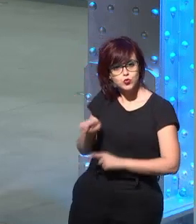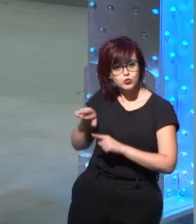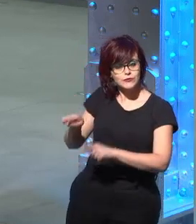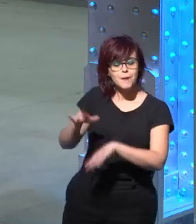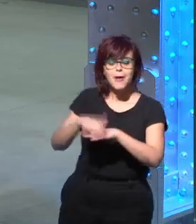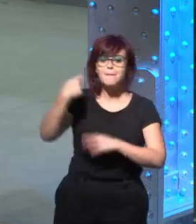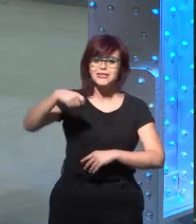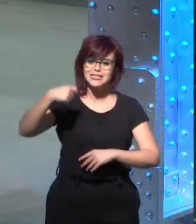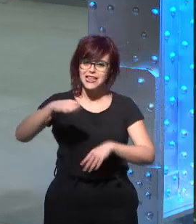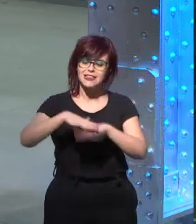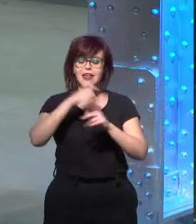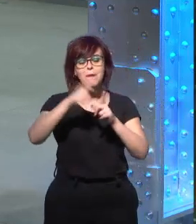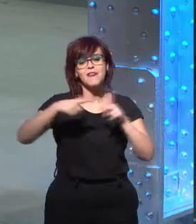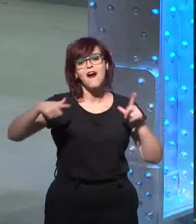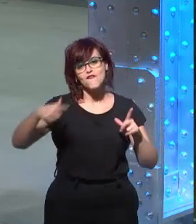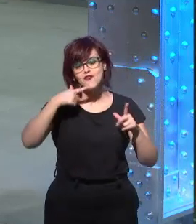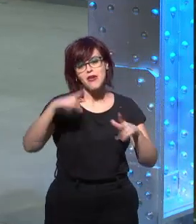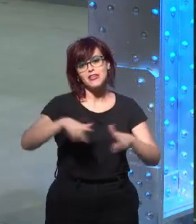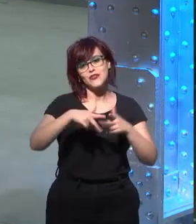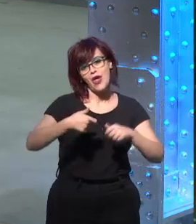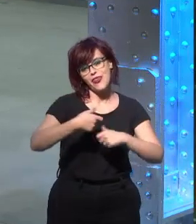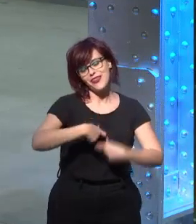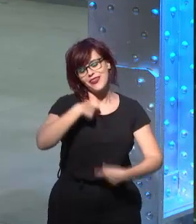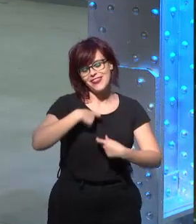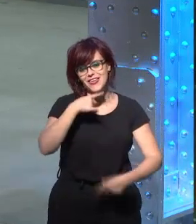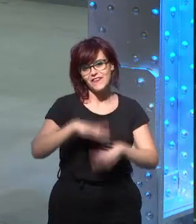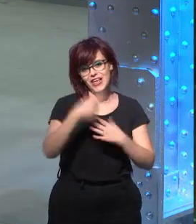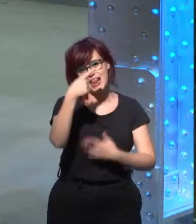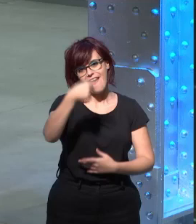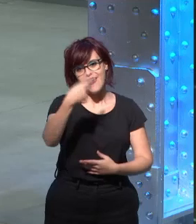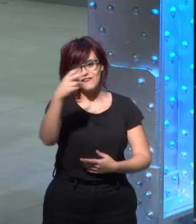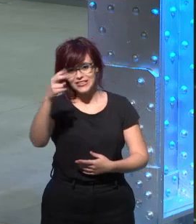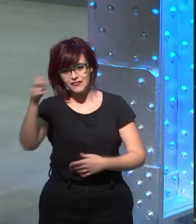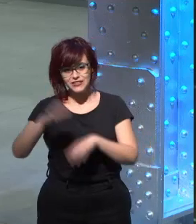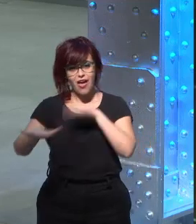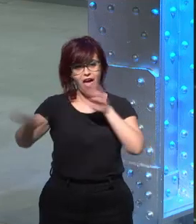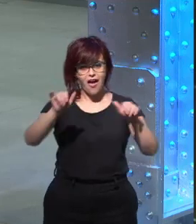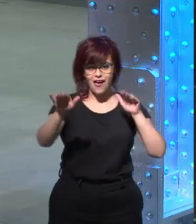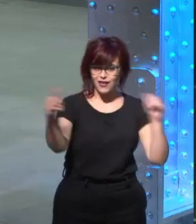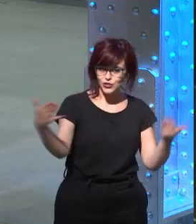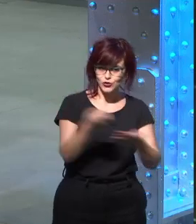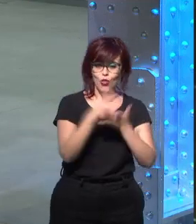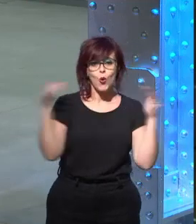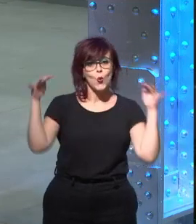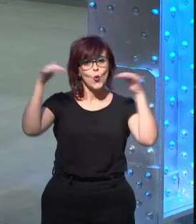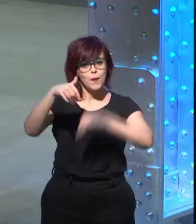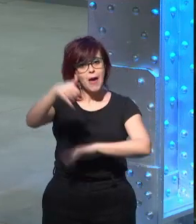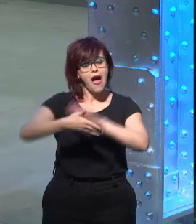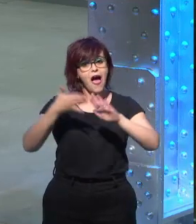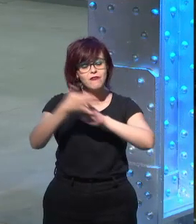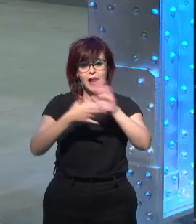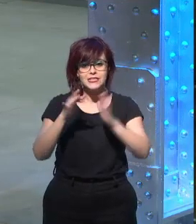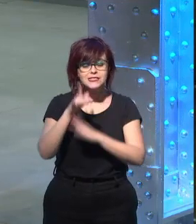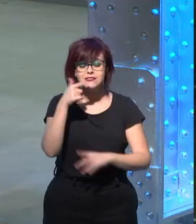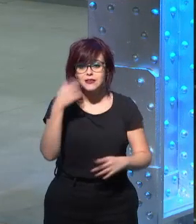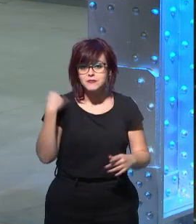la Plataforma de Sociedad Civil G2020, que es la que hoy nos ha convocado aquí para hablar de todo esto. He dicho que es el